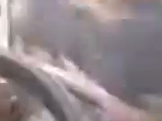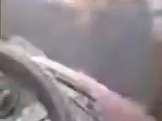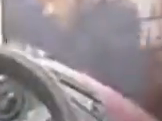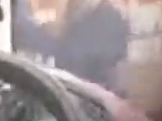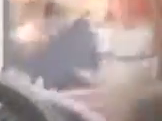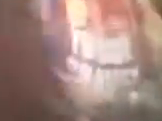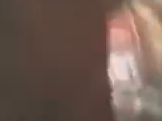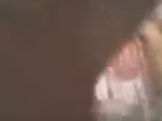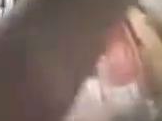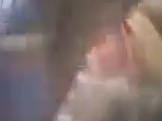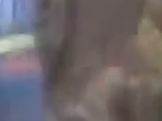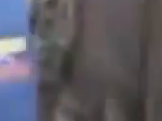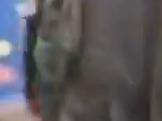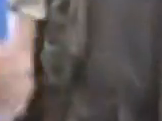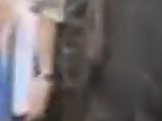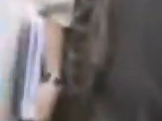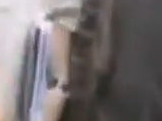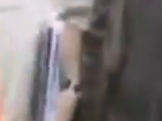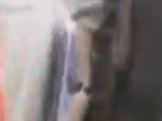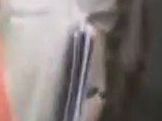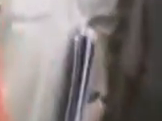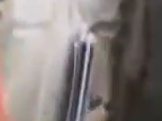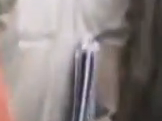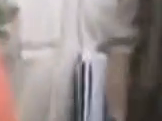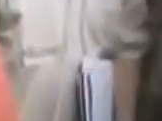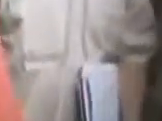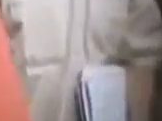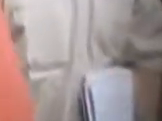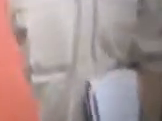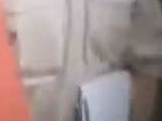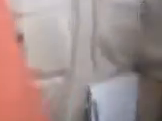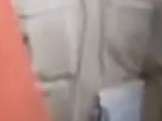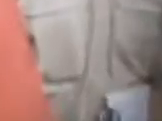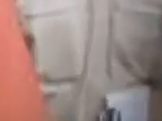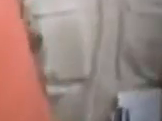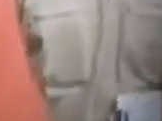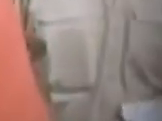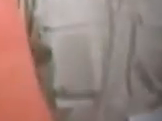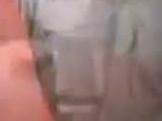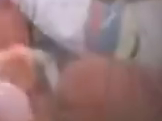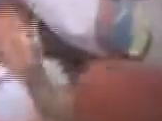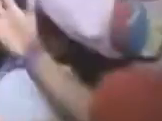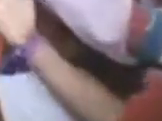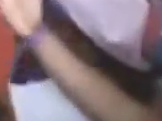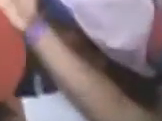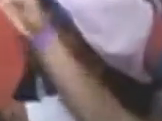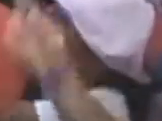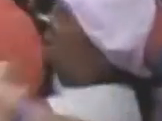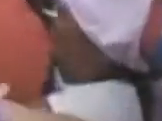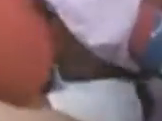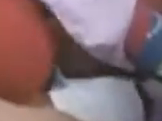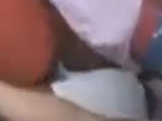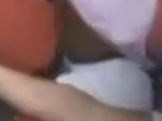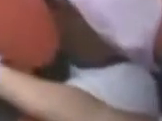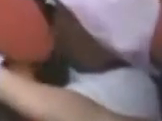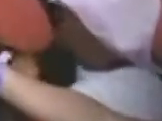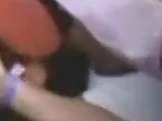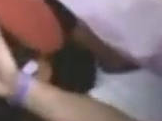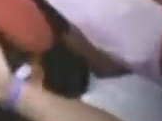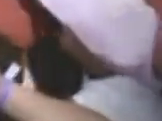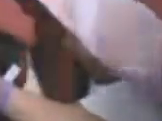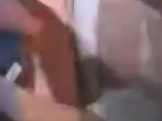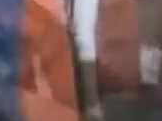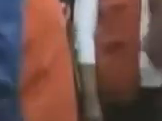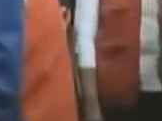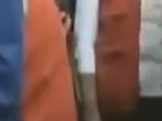final el presidente es hijo de Chávez y además de eso tiene un pueblo que está en la calle el esfuerzo de la familia